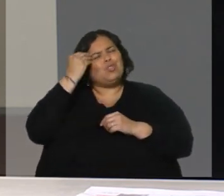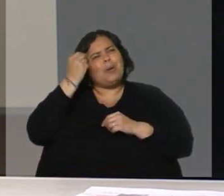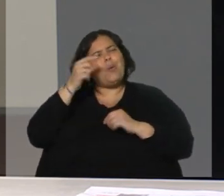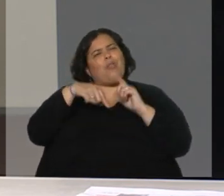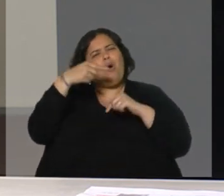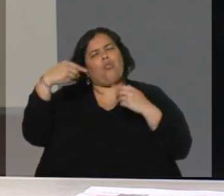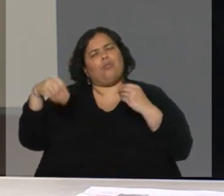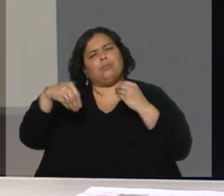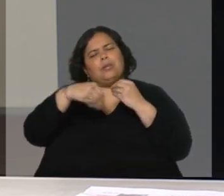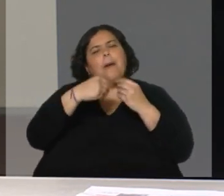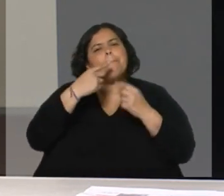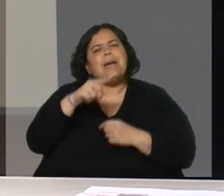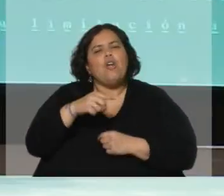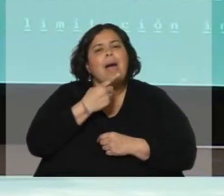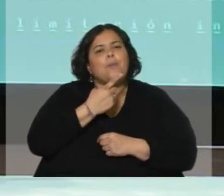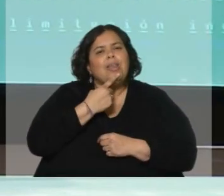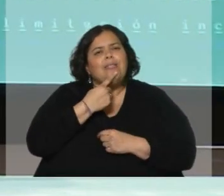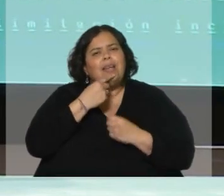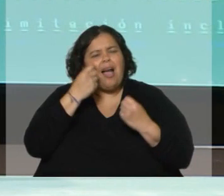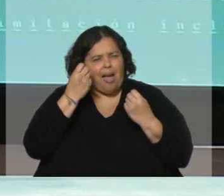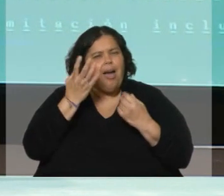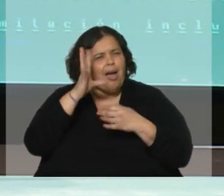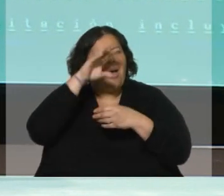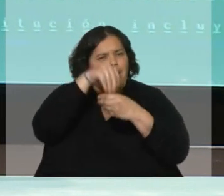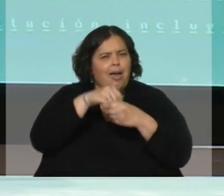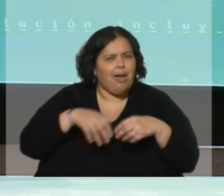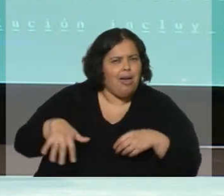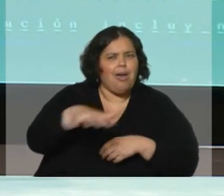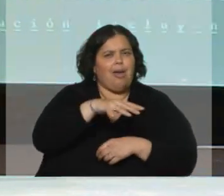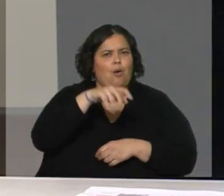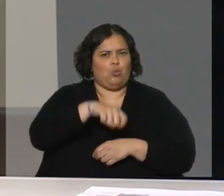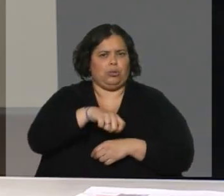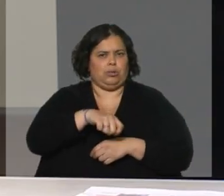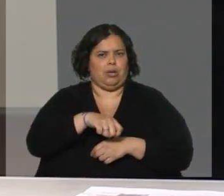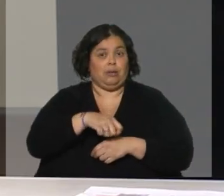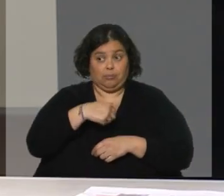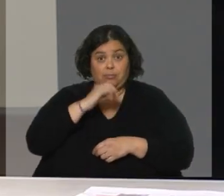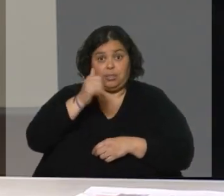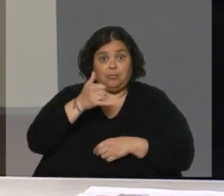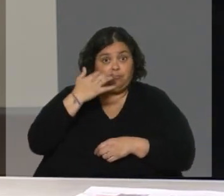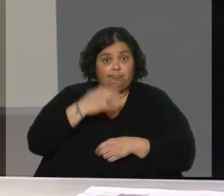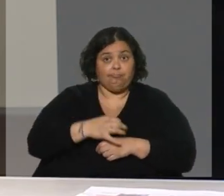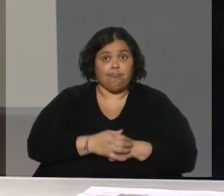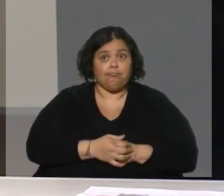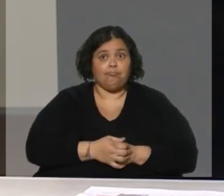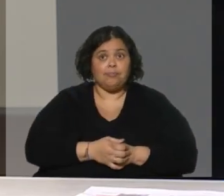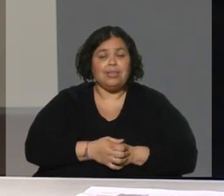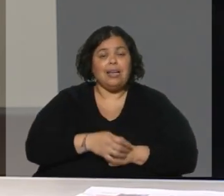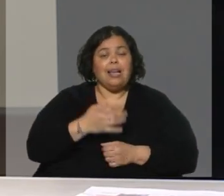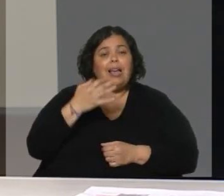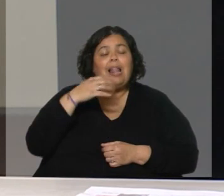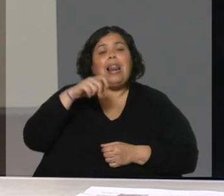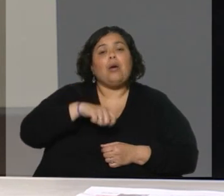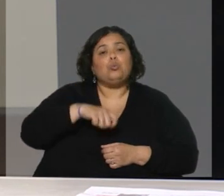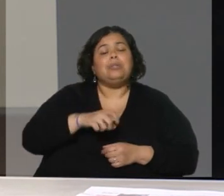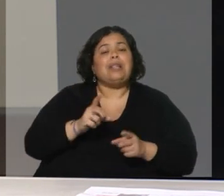acuerdo invadiendo mucho el campo de la justicia para mí sí para mí sí para mí la justicia tiene